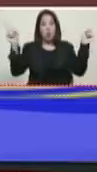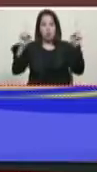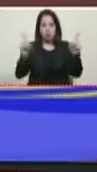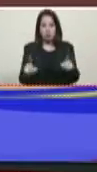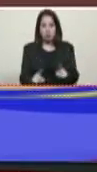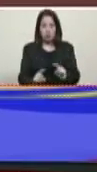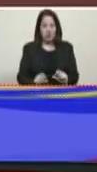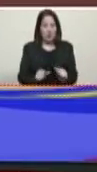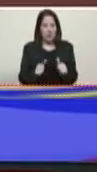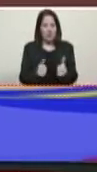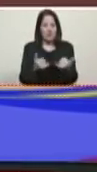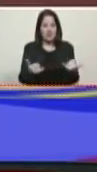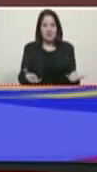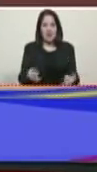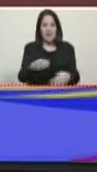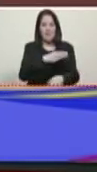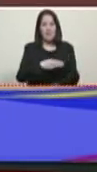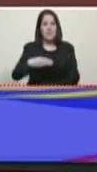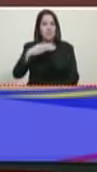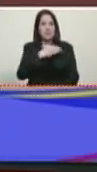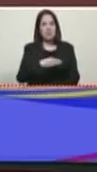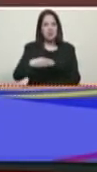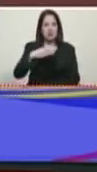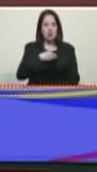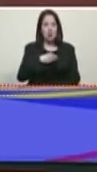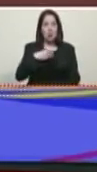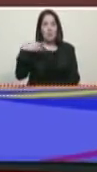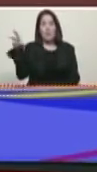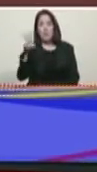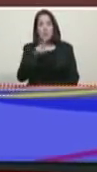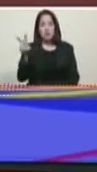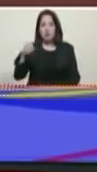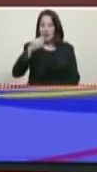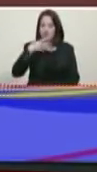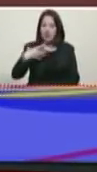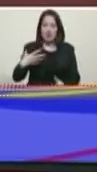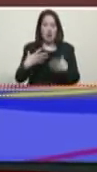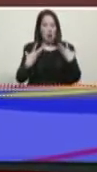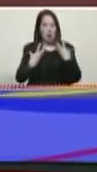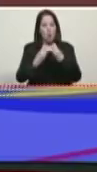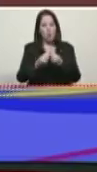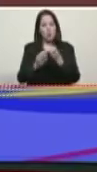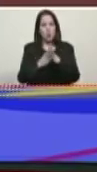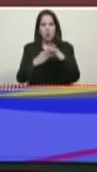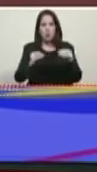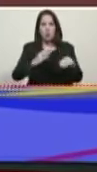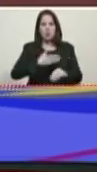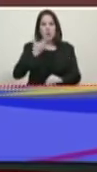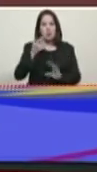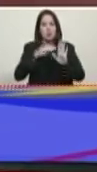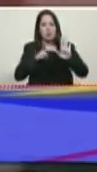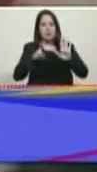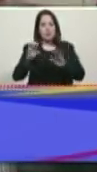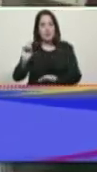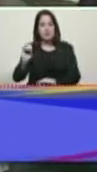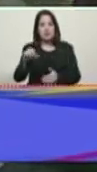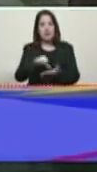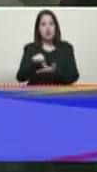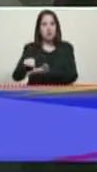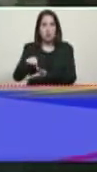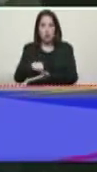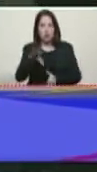arranca la misión venezuela bella juntos todo es posible en estas 60 ciudades seleccionadas